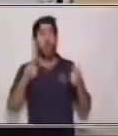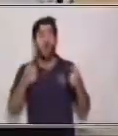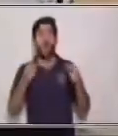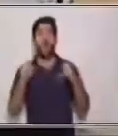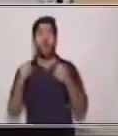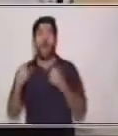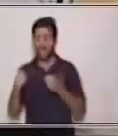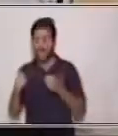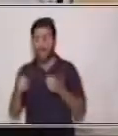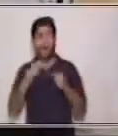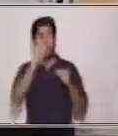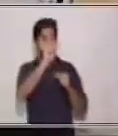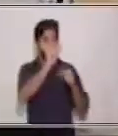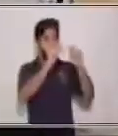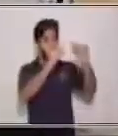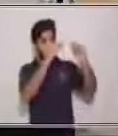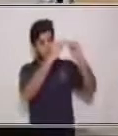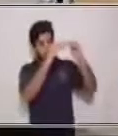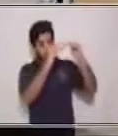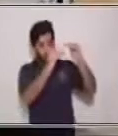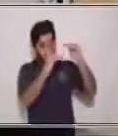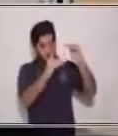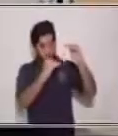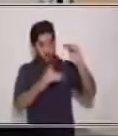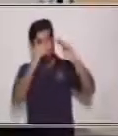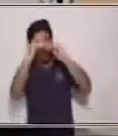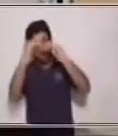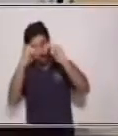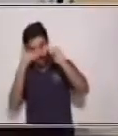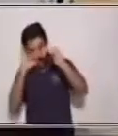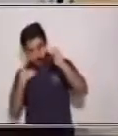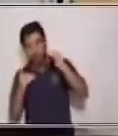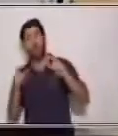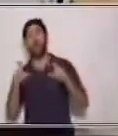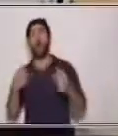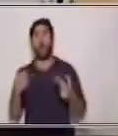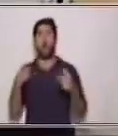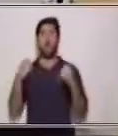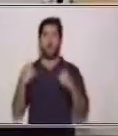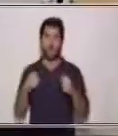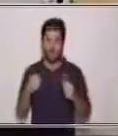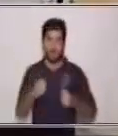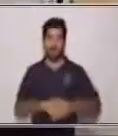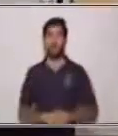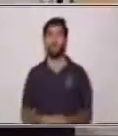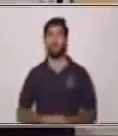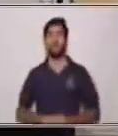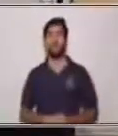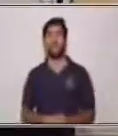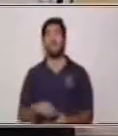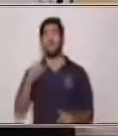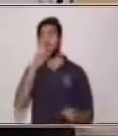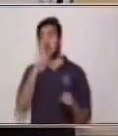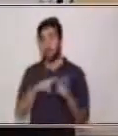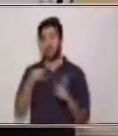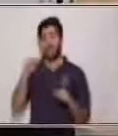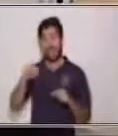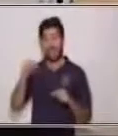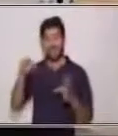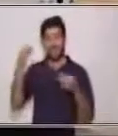instrucciones paso a paso de cómo se va a llevar a cabo la actividad. La mayoría de textos